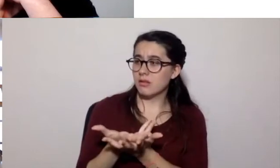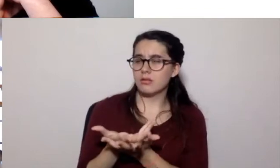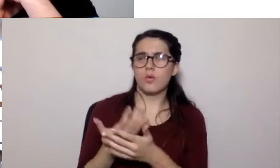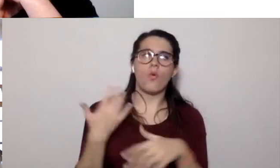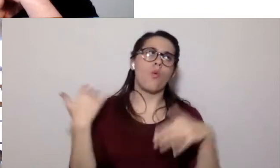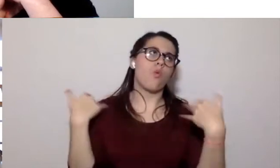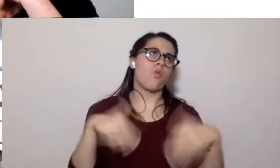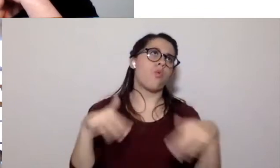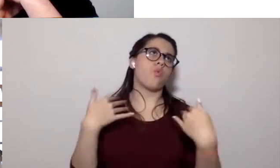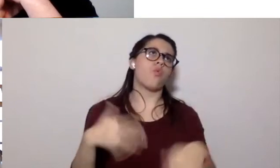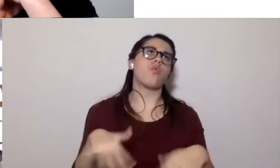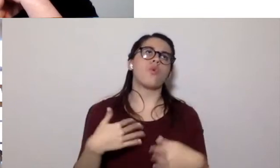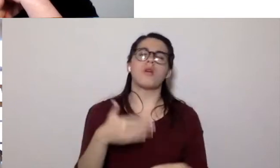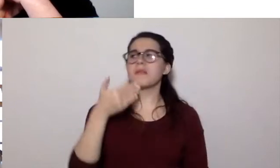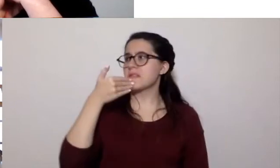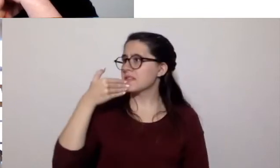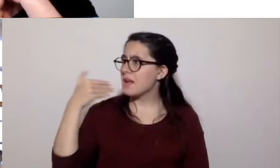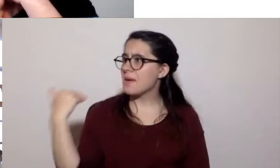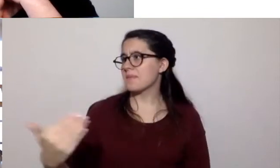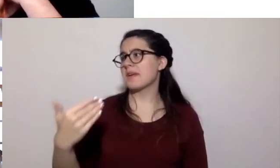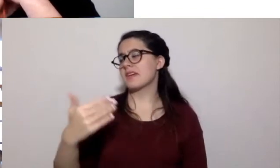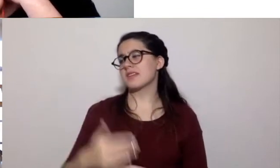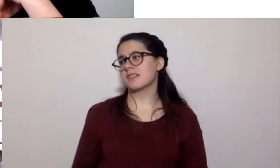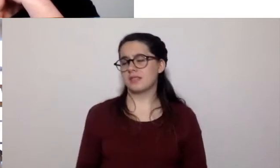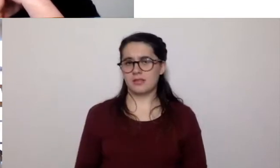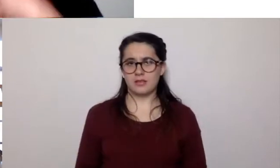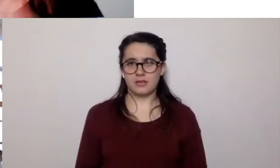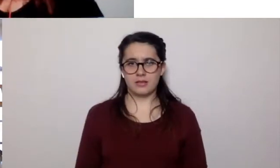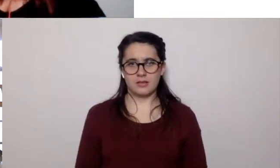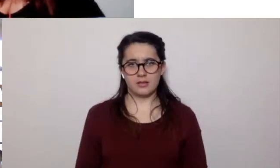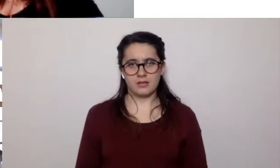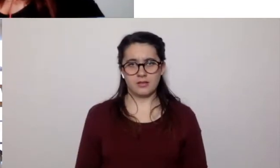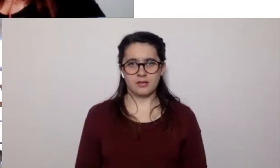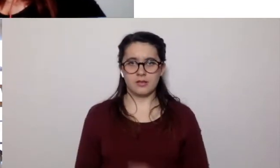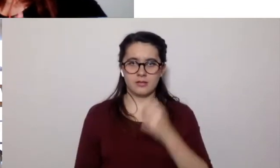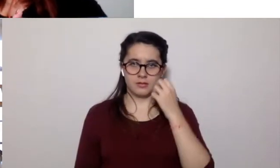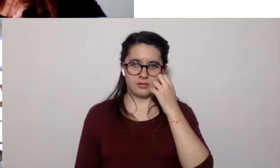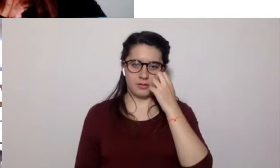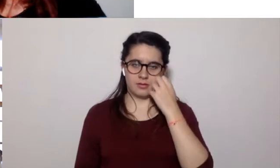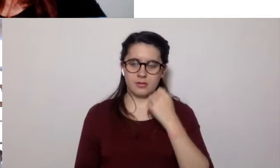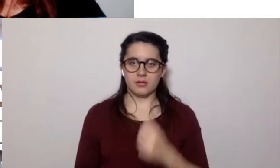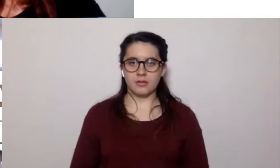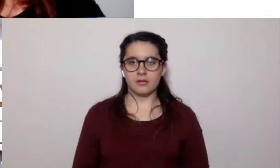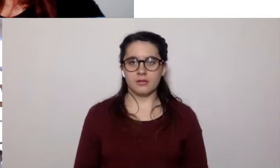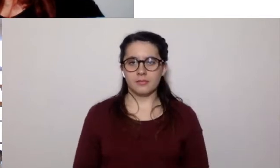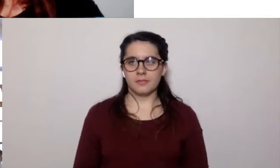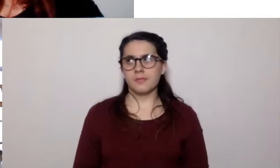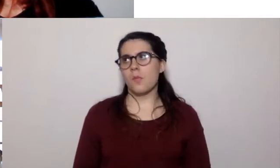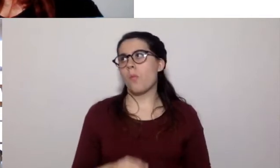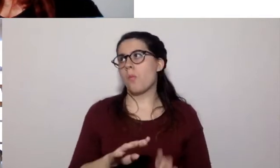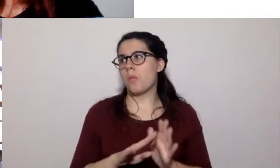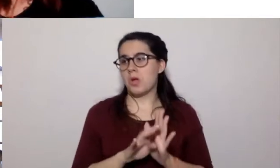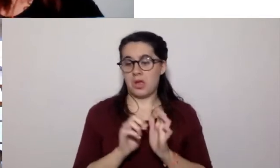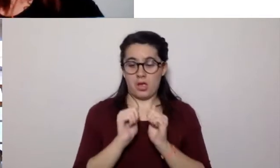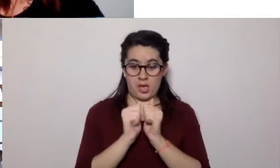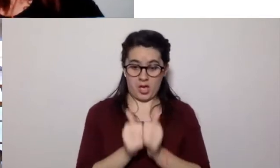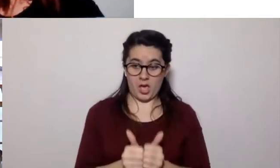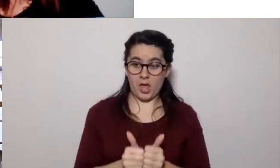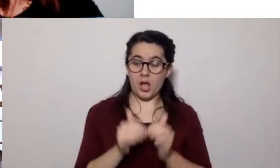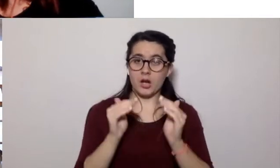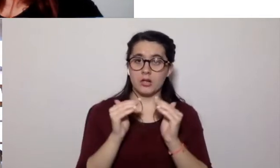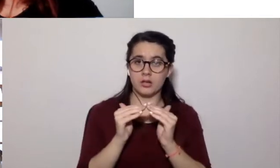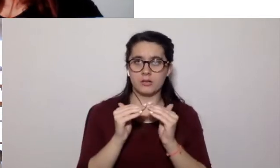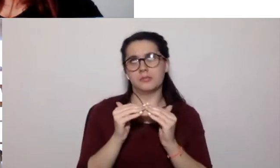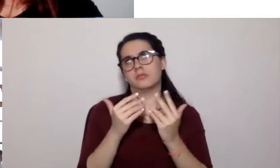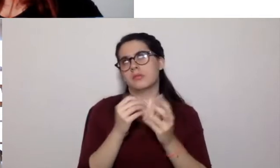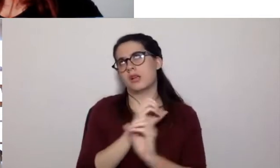¿no? Felicidad. Entonces, sí hay que aprovechar, o sea, para no agobiarte por estar encerrado, sí tienes